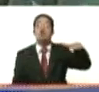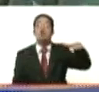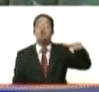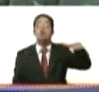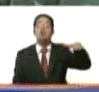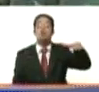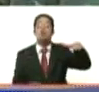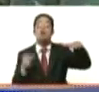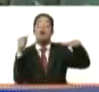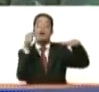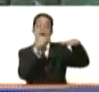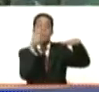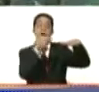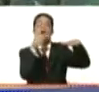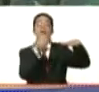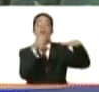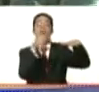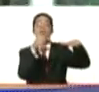Es.